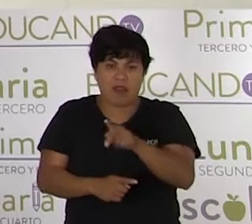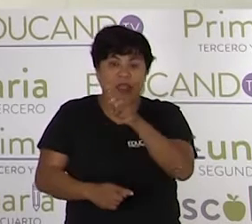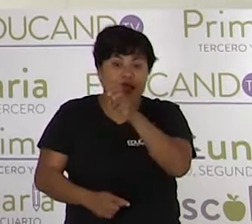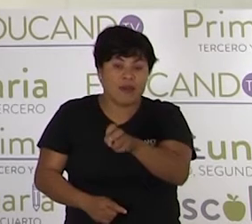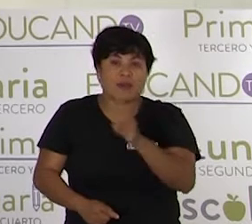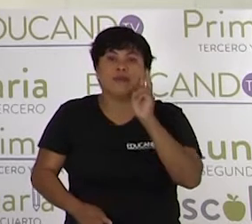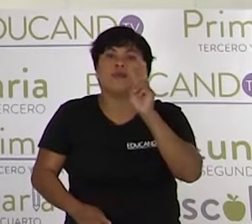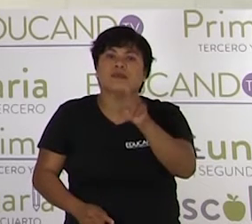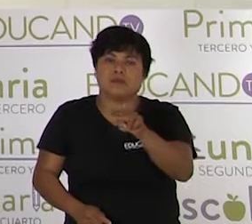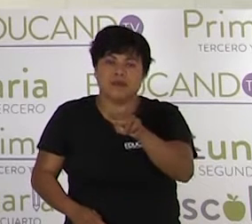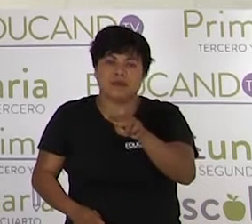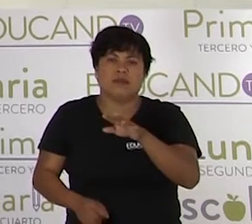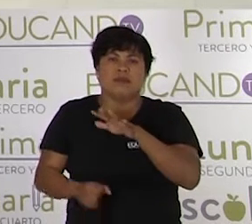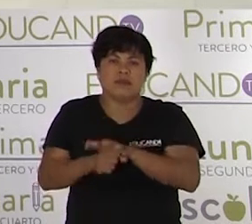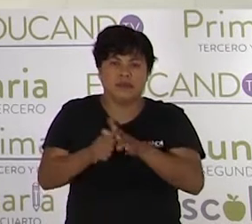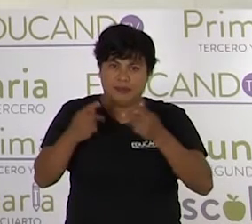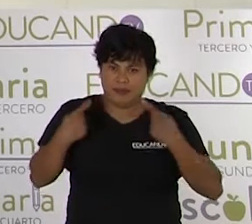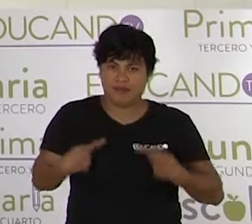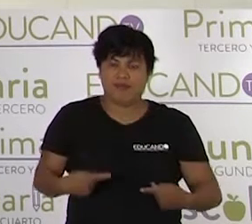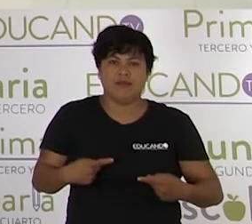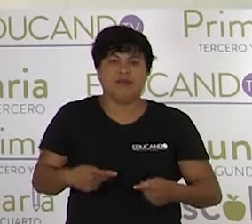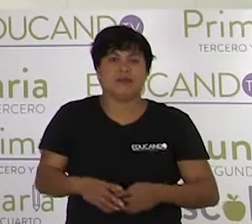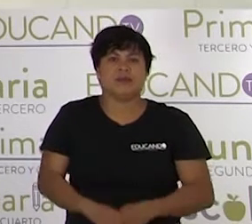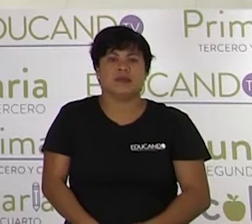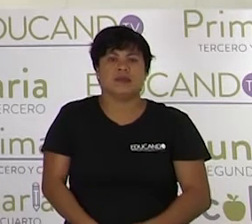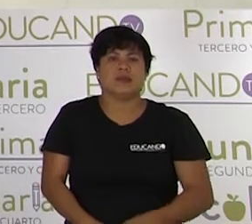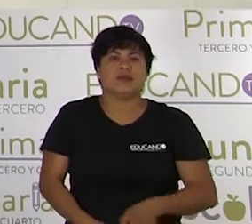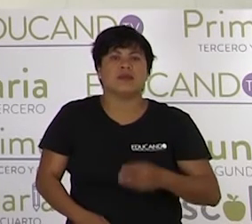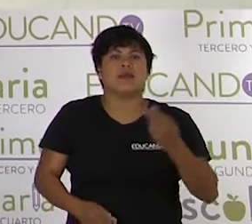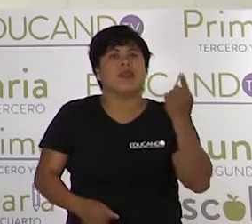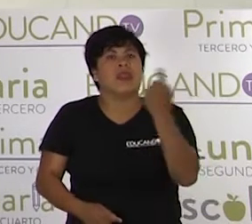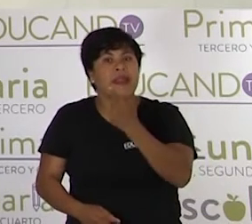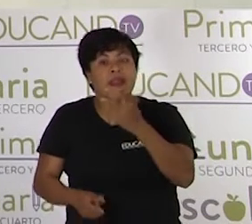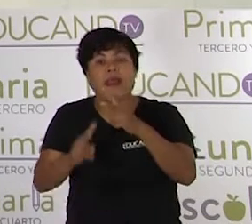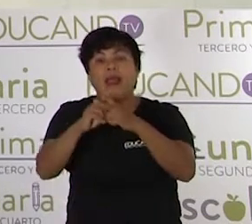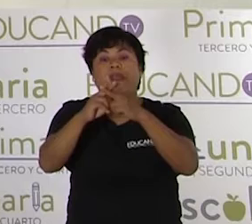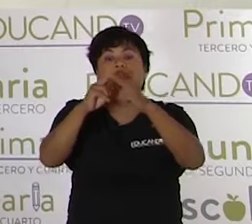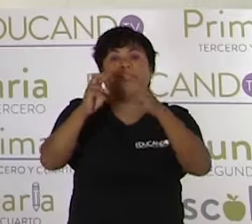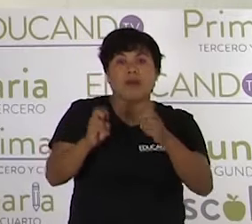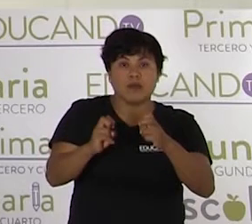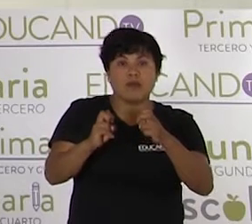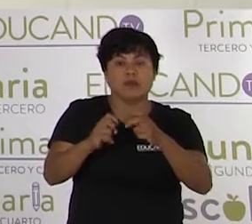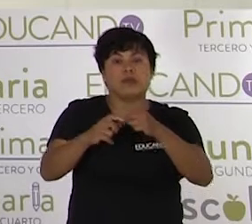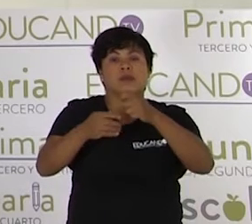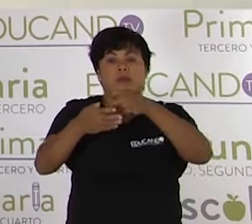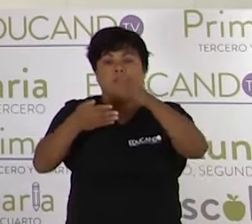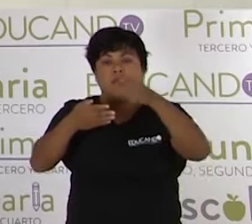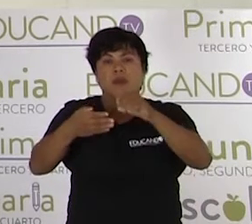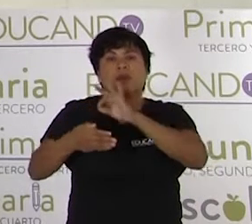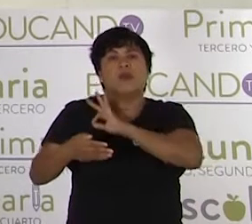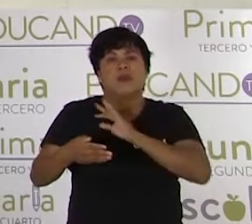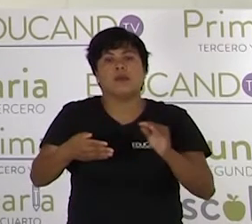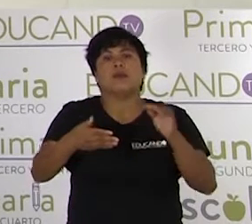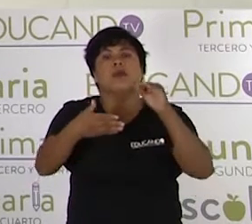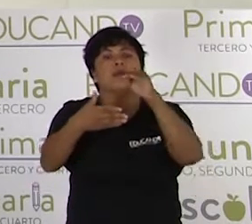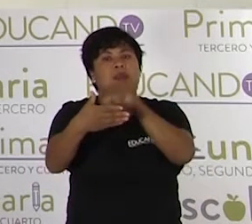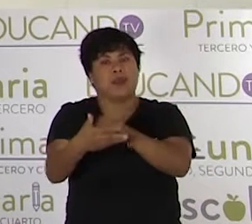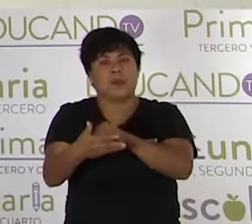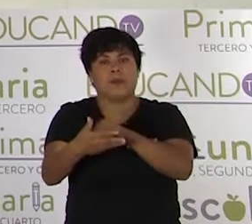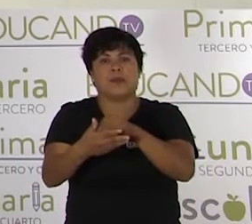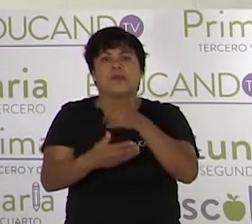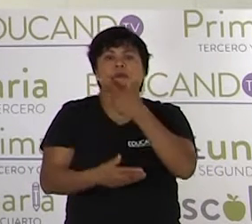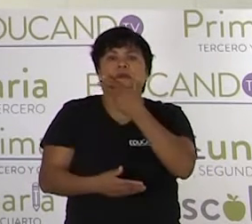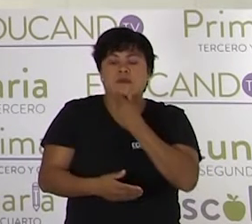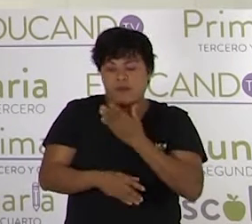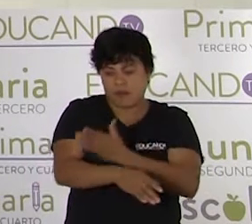estos personajes. ¿Qué adjetivos calificativos le podríamos poner al